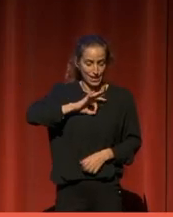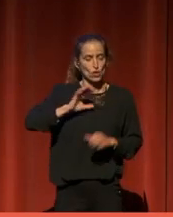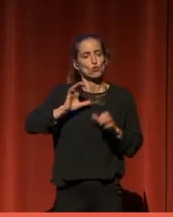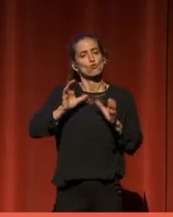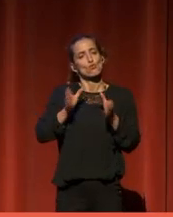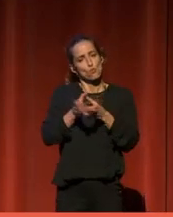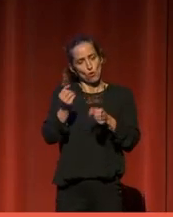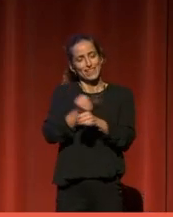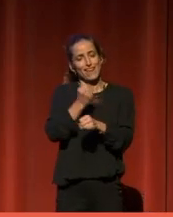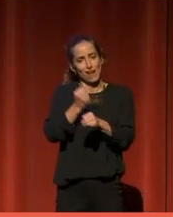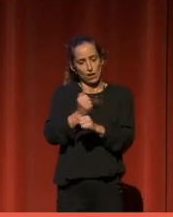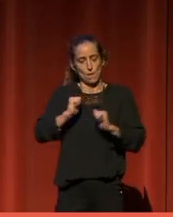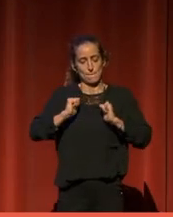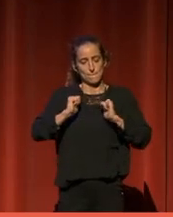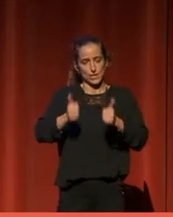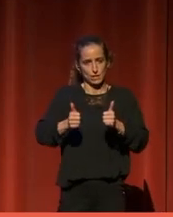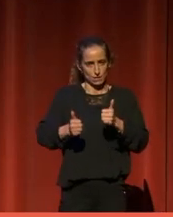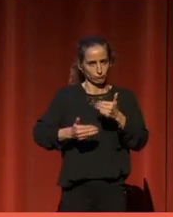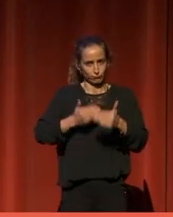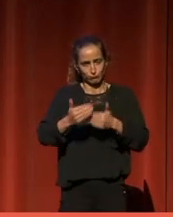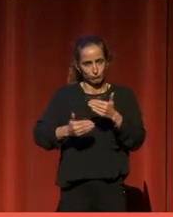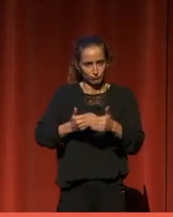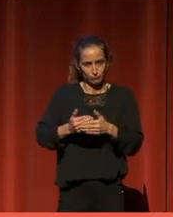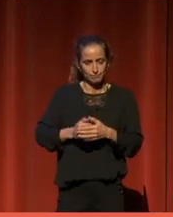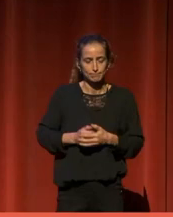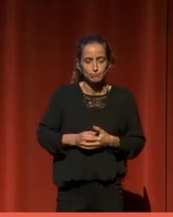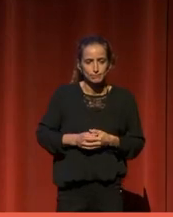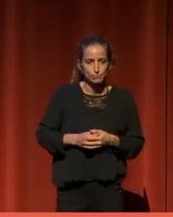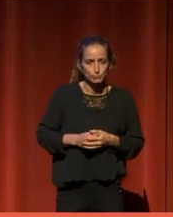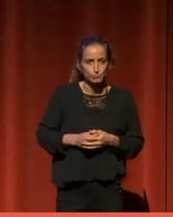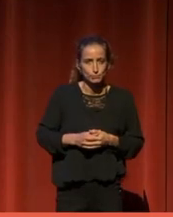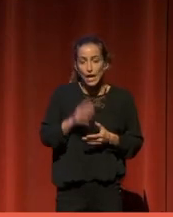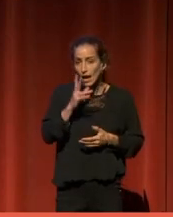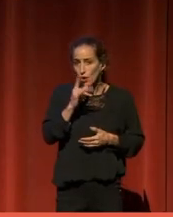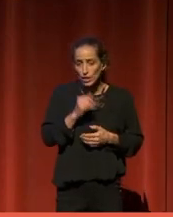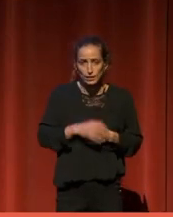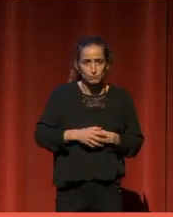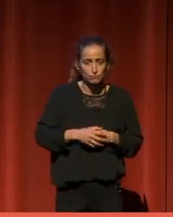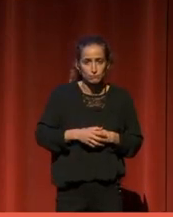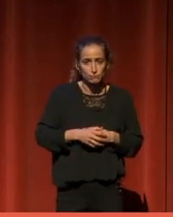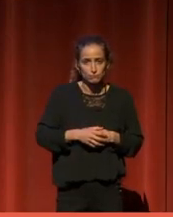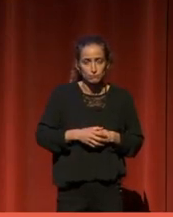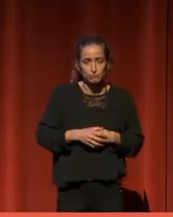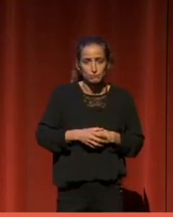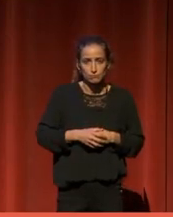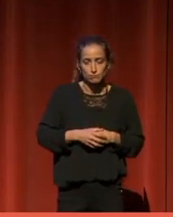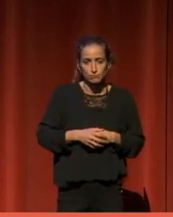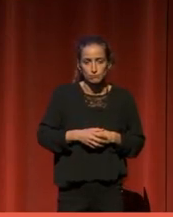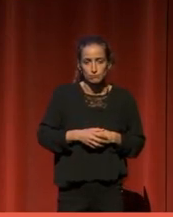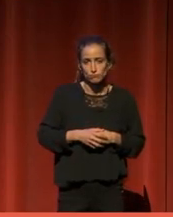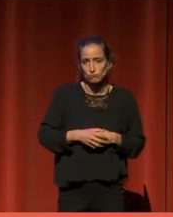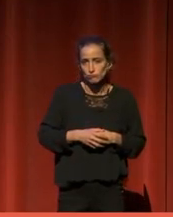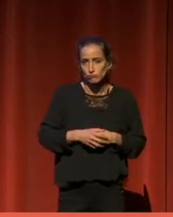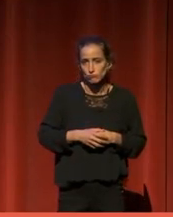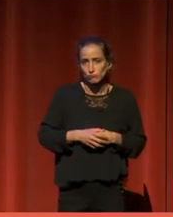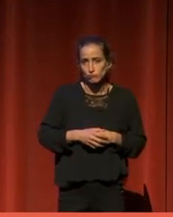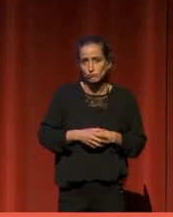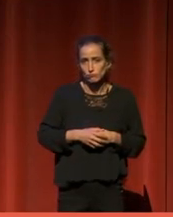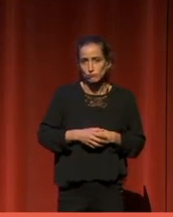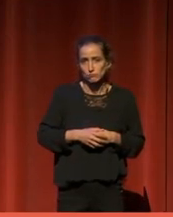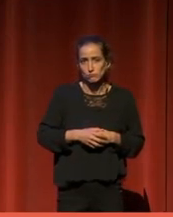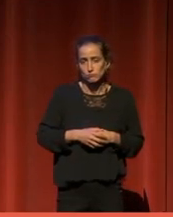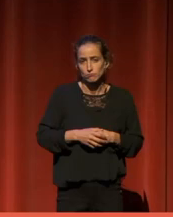momento estamos en el proceso en que cualquier estado miembro puede